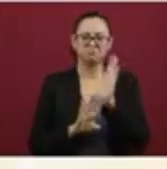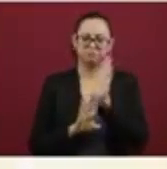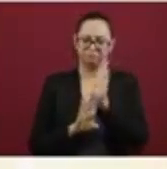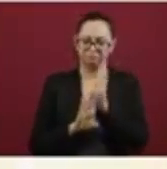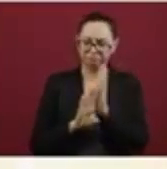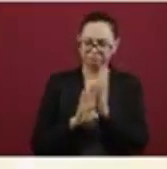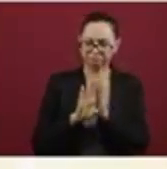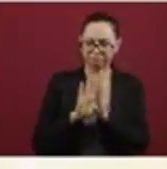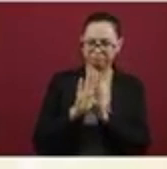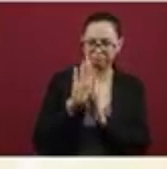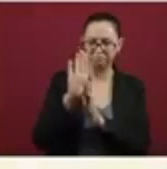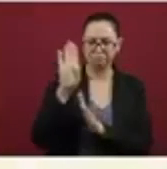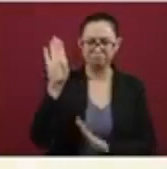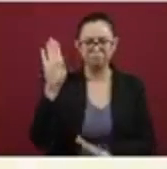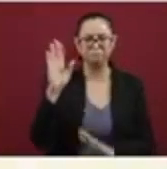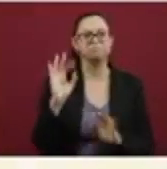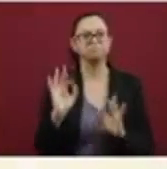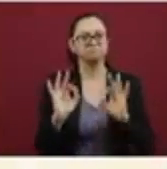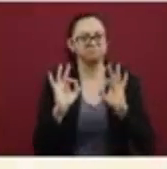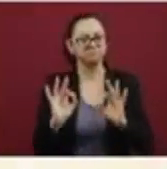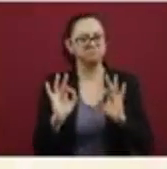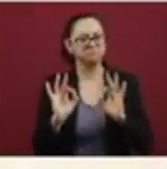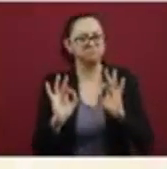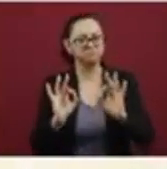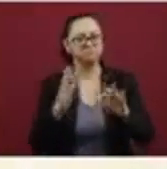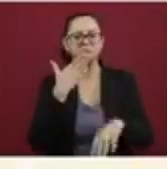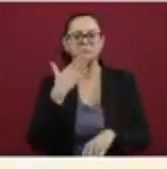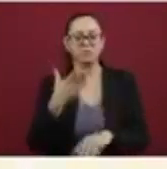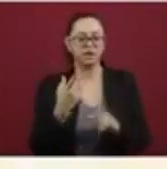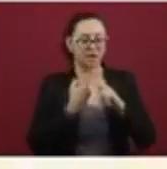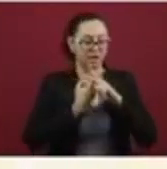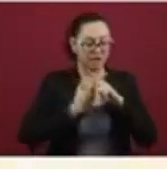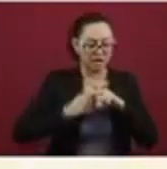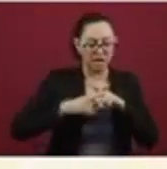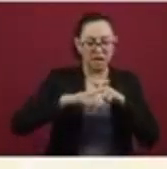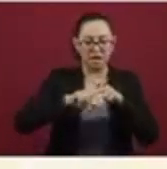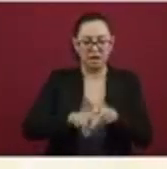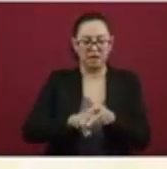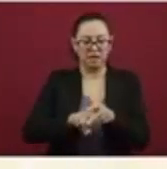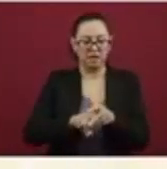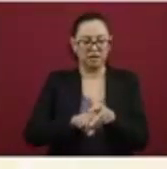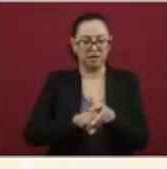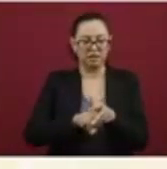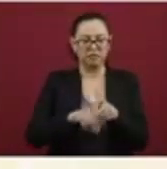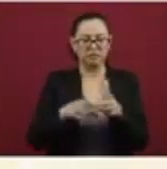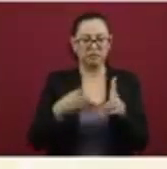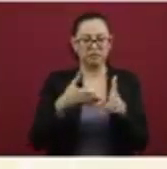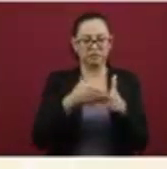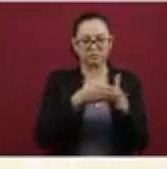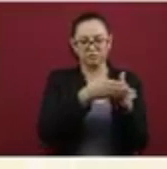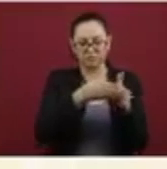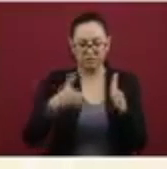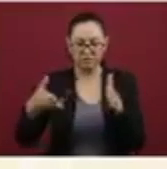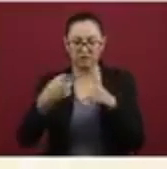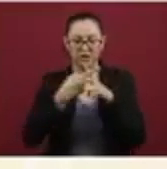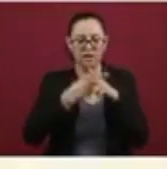muy significativa. Cuando iniciamos el programa estábamos vinculando o incorporando